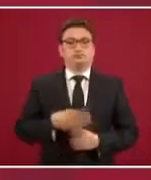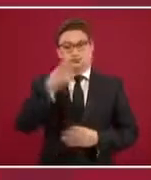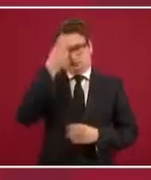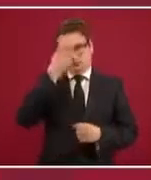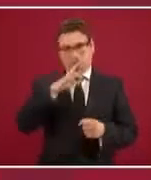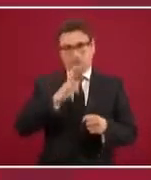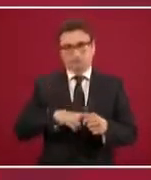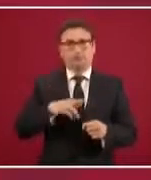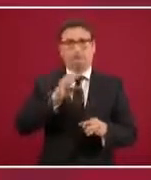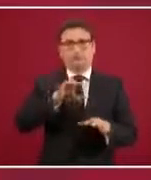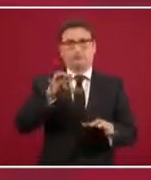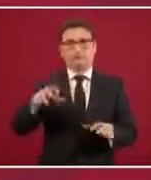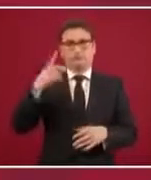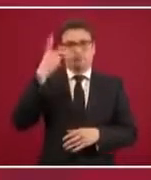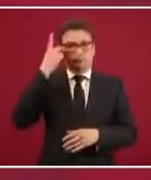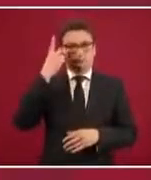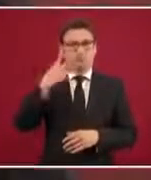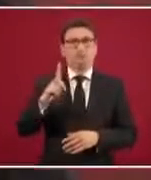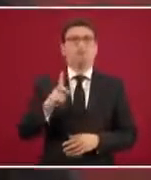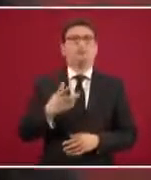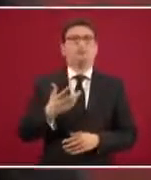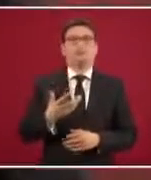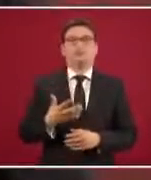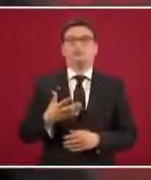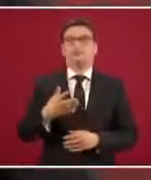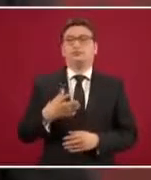directores, dueños de